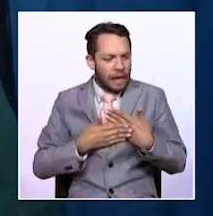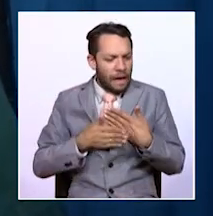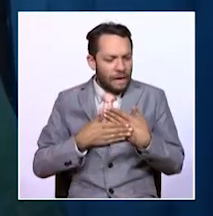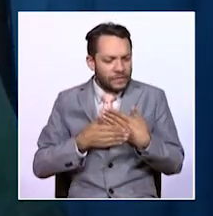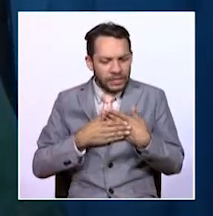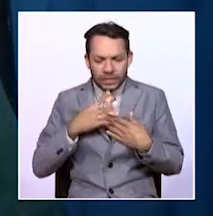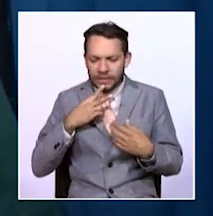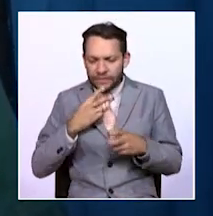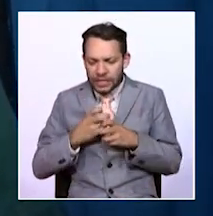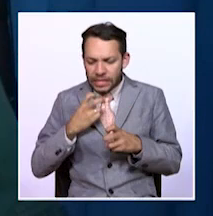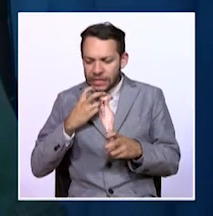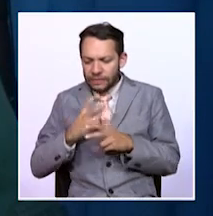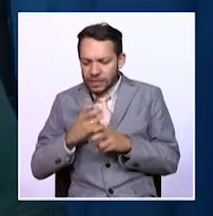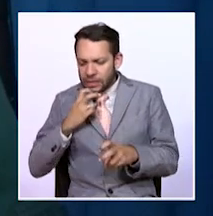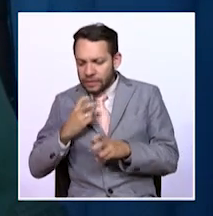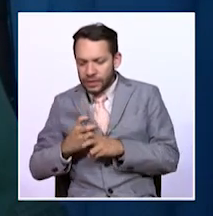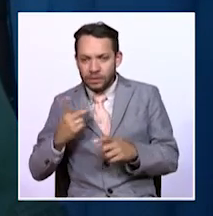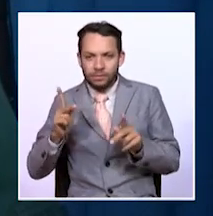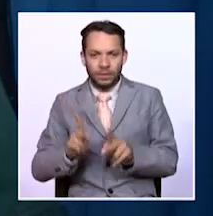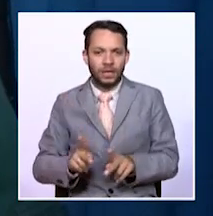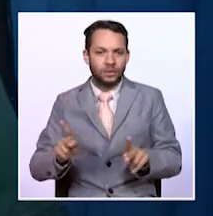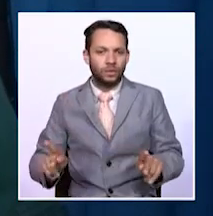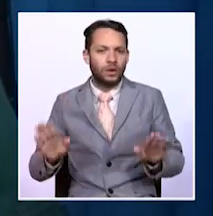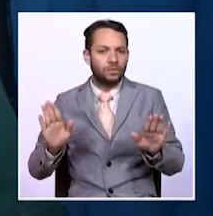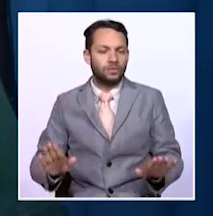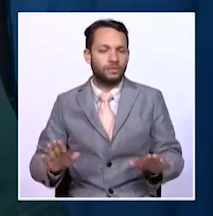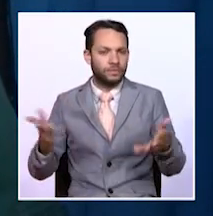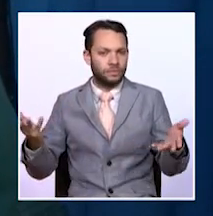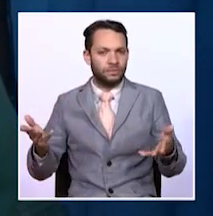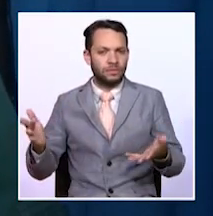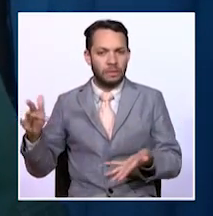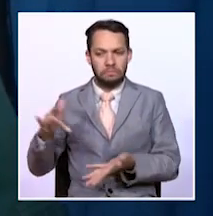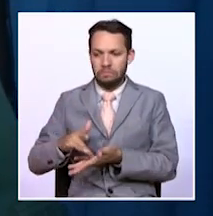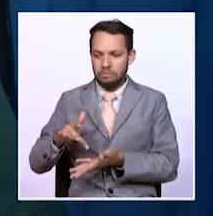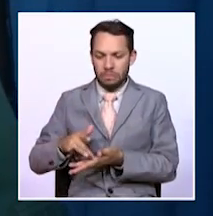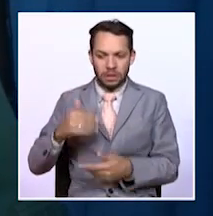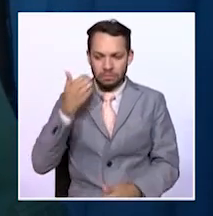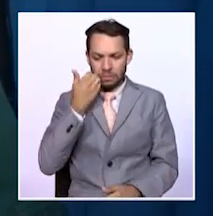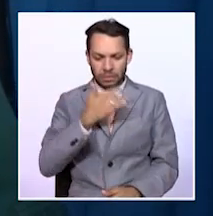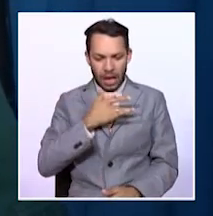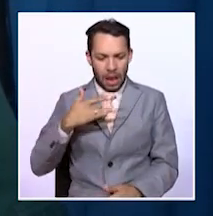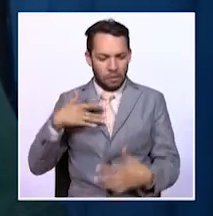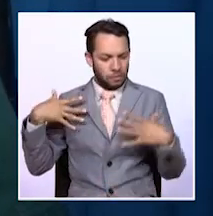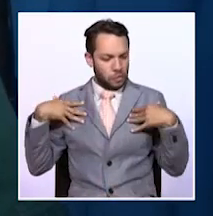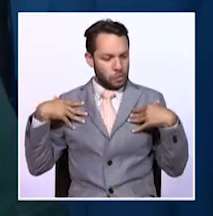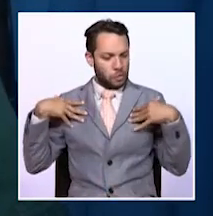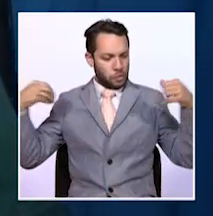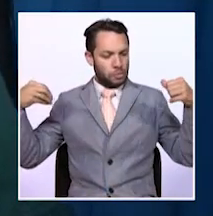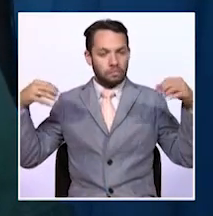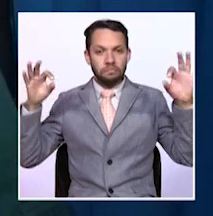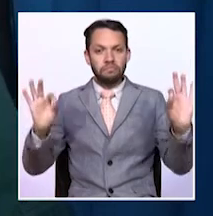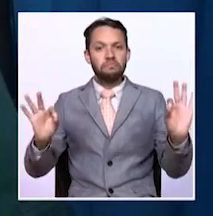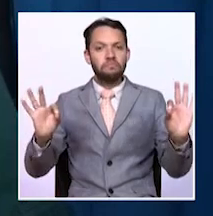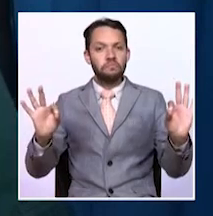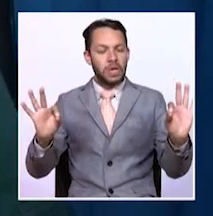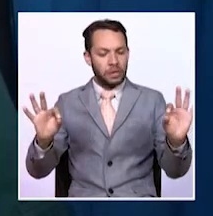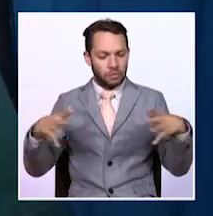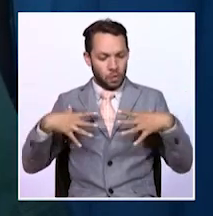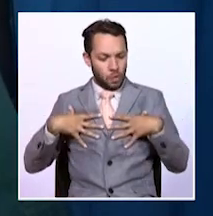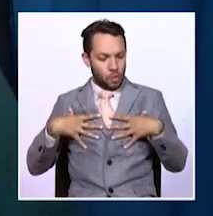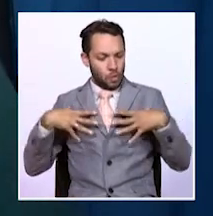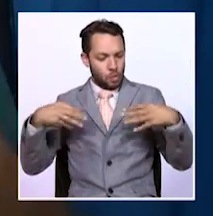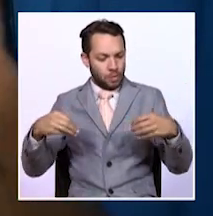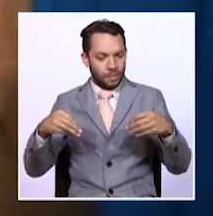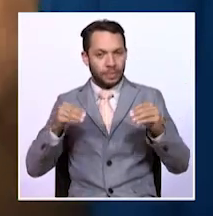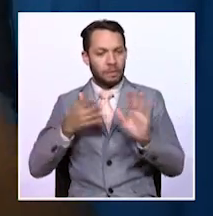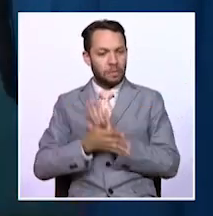silenciosas. El paciente en realidad es un paciente que viene sano, que quiere hacerse por así ser